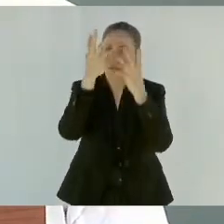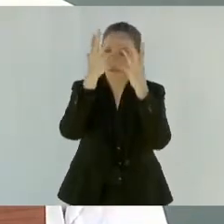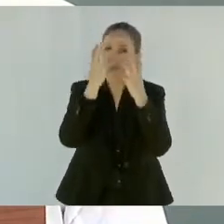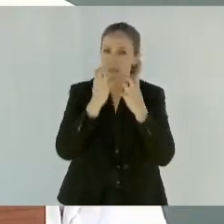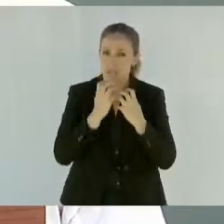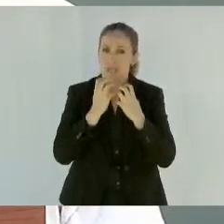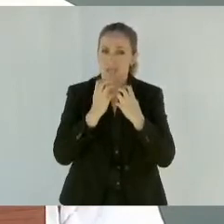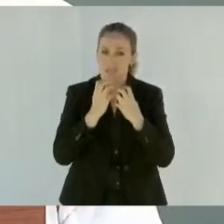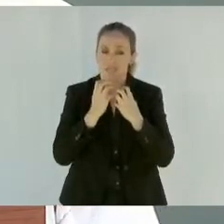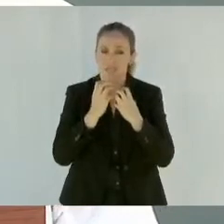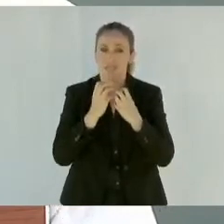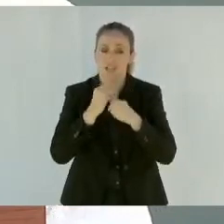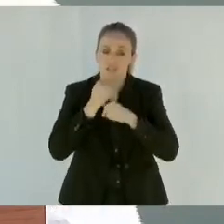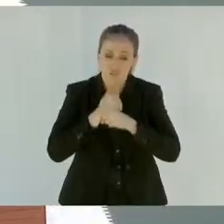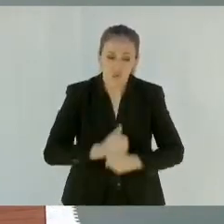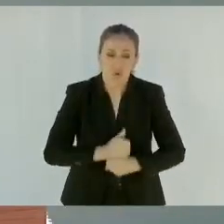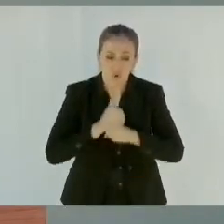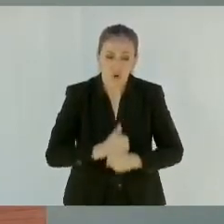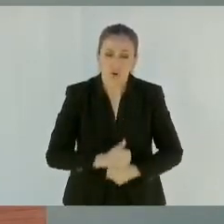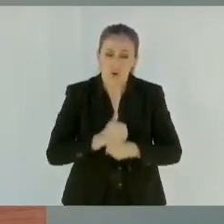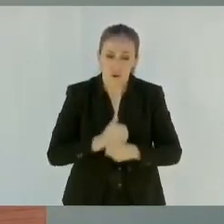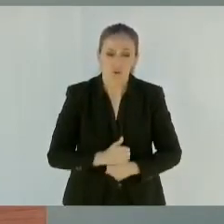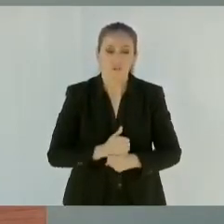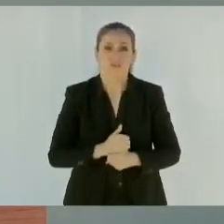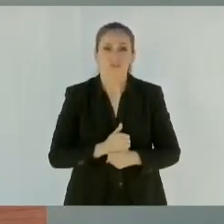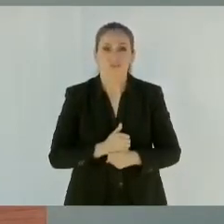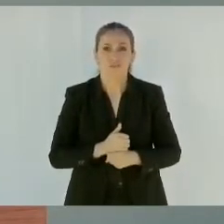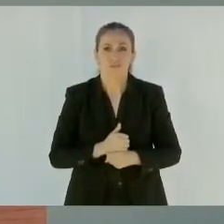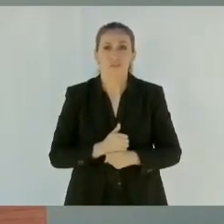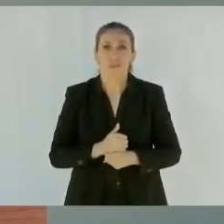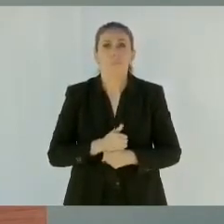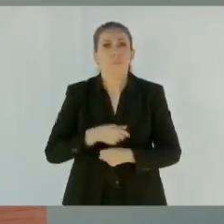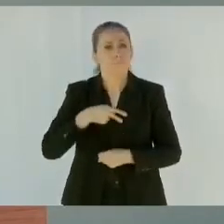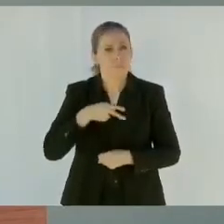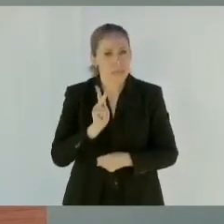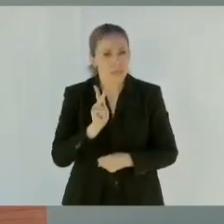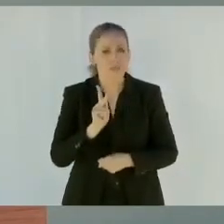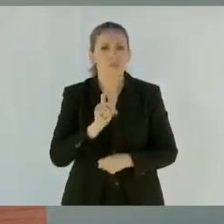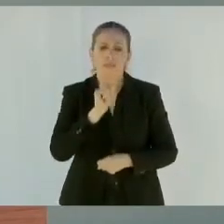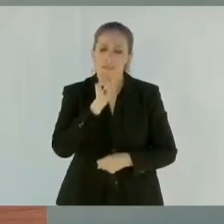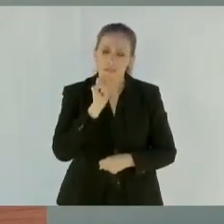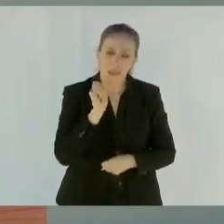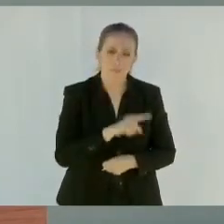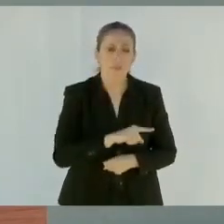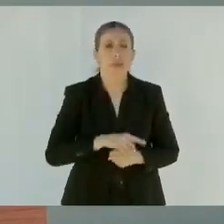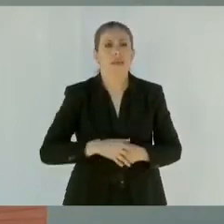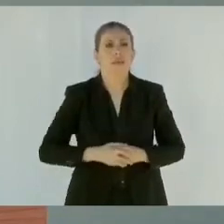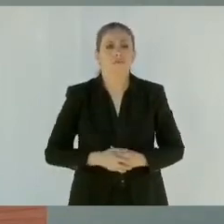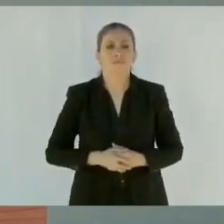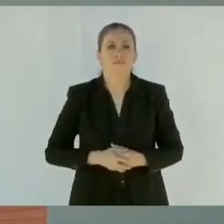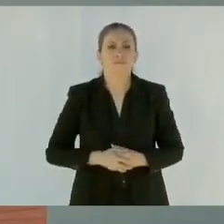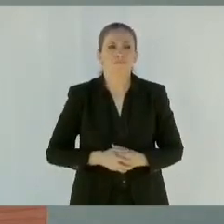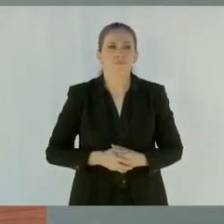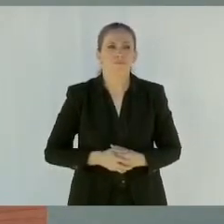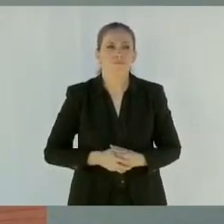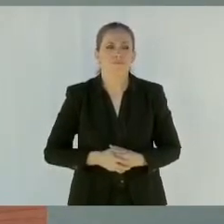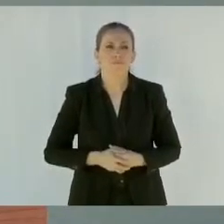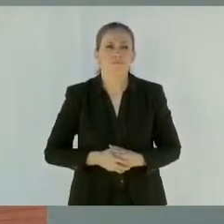nociva, pero también, a lo mejor, más nociva,